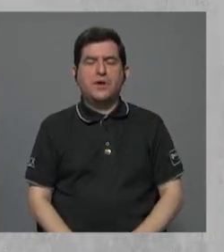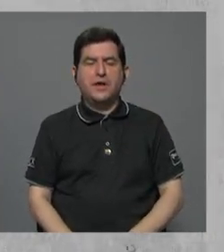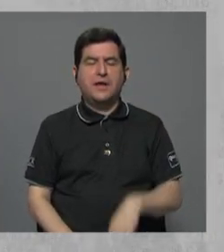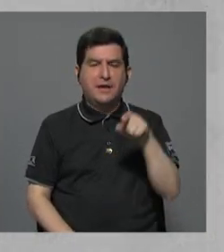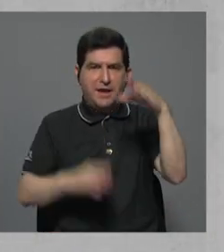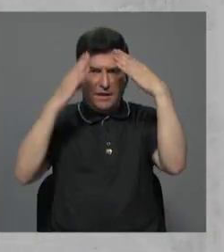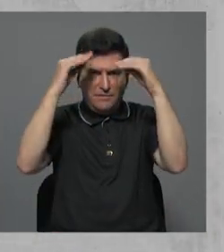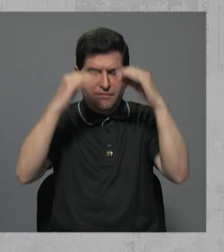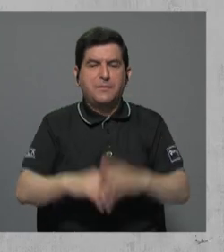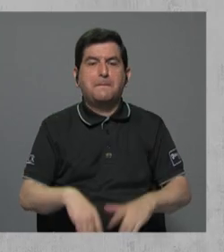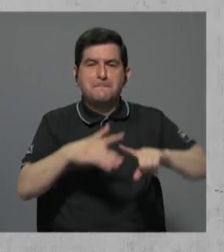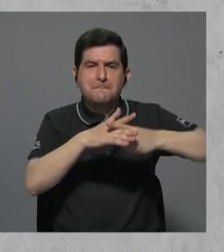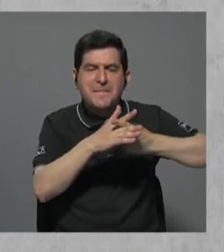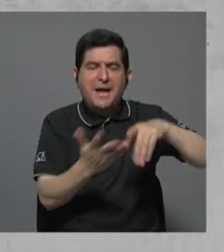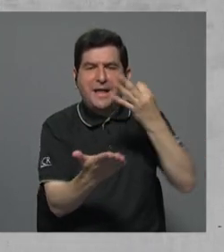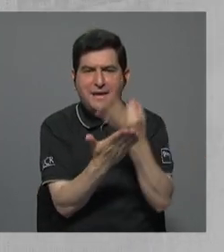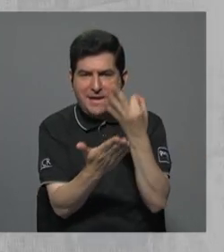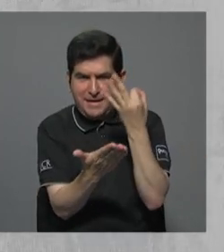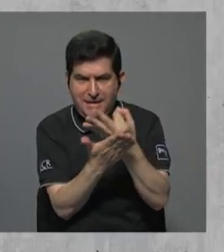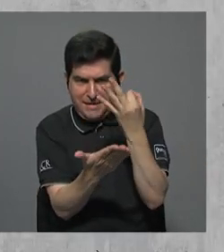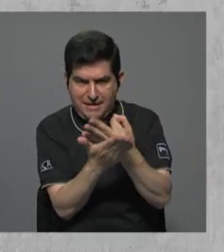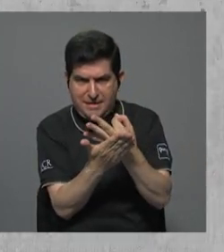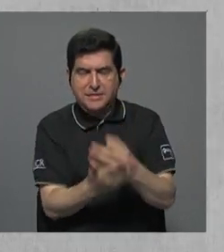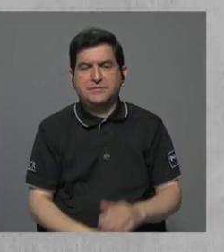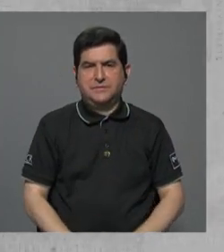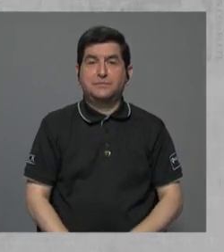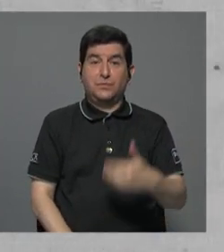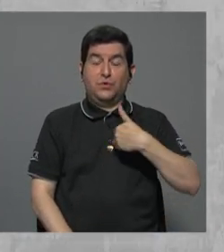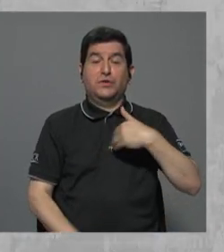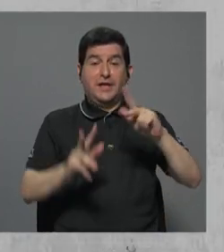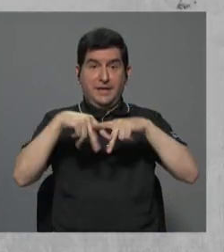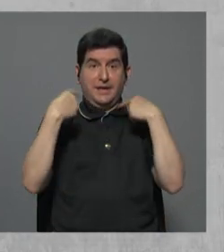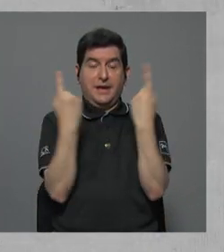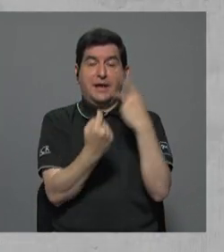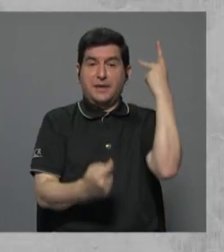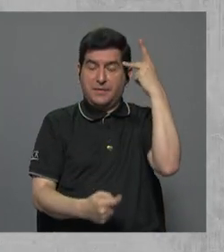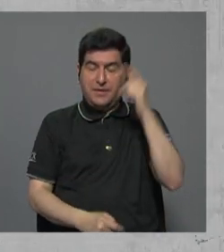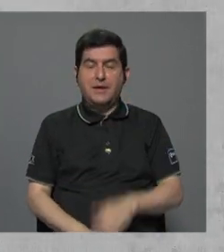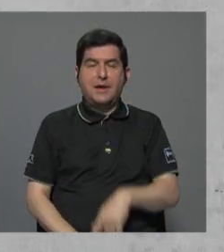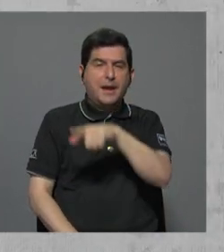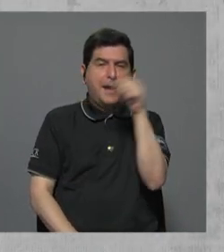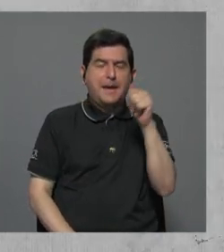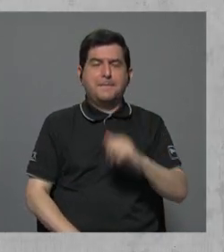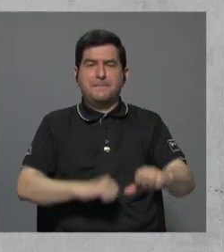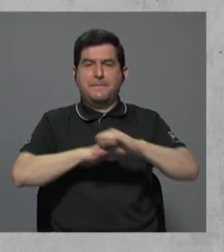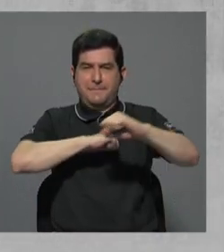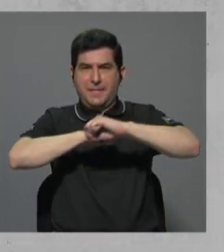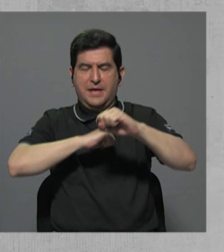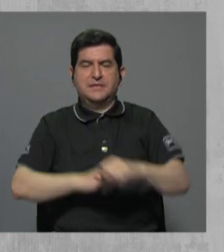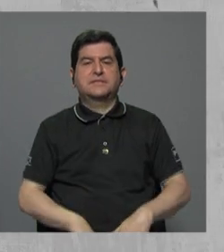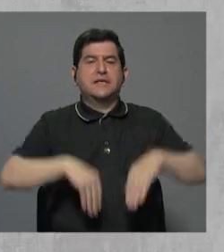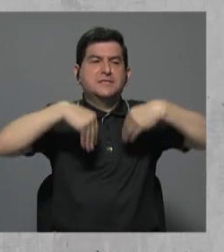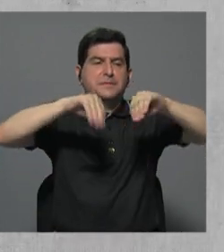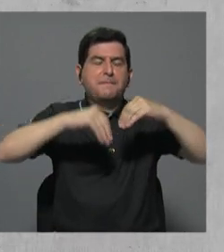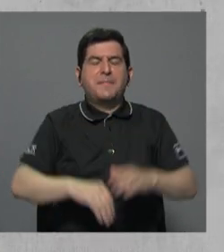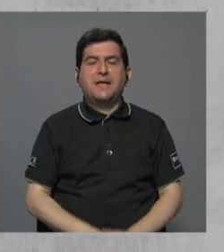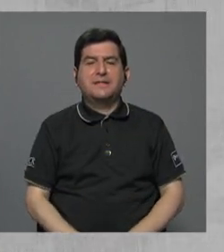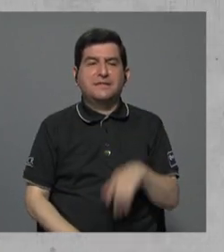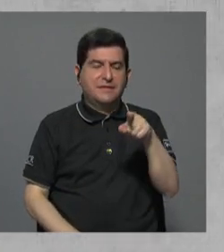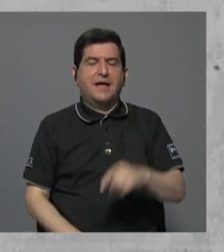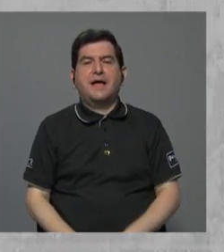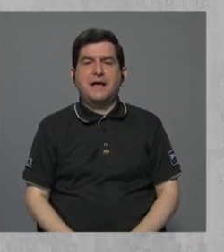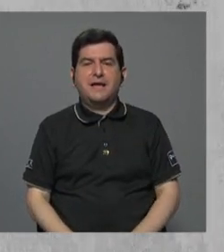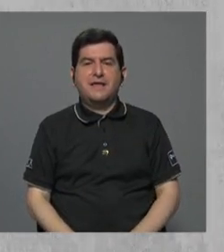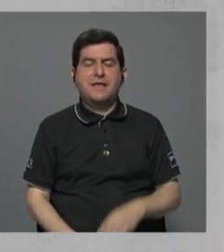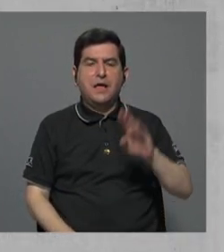justamente uno los mecanismos de financiamiento que tienen los partidos políticos durante sus meses de campaña que la compra o la venta de bonos y en este